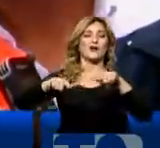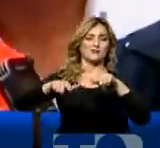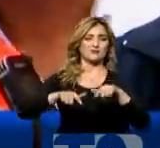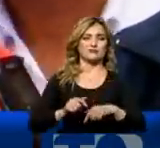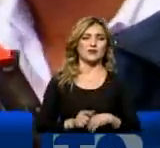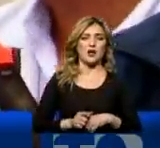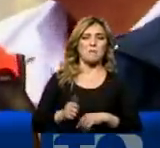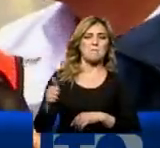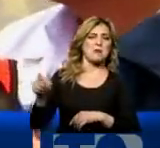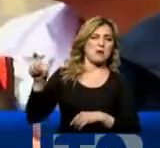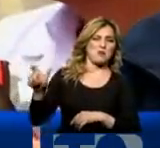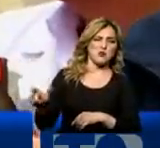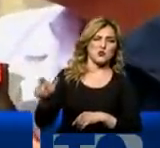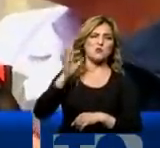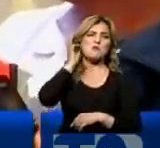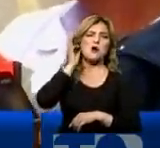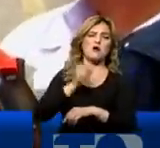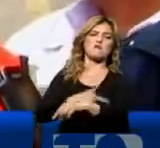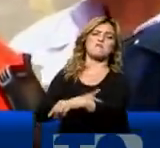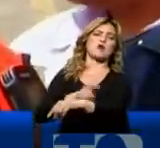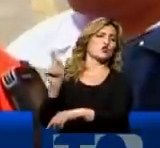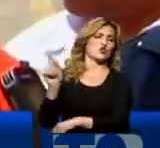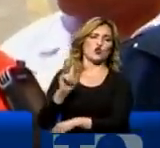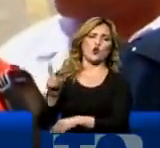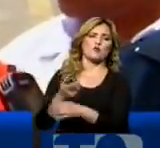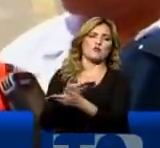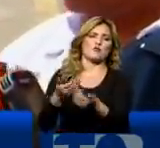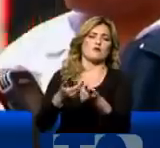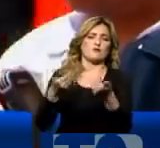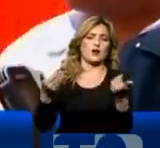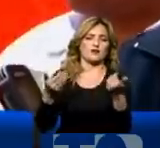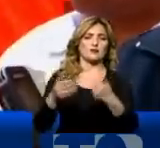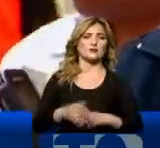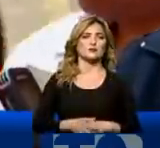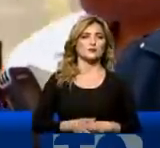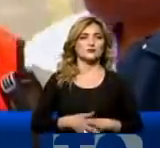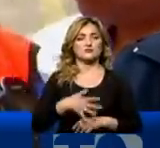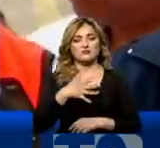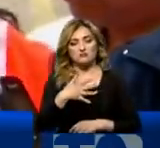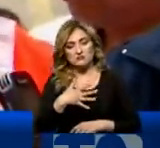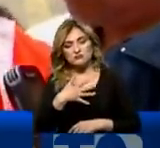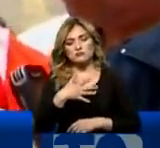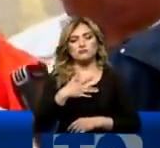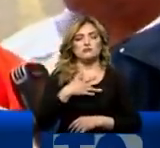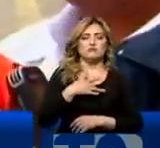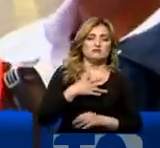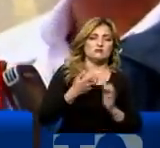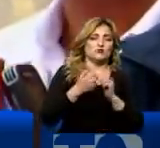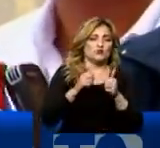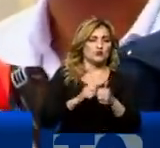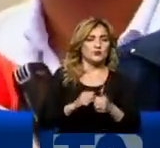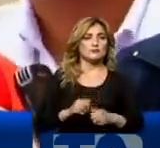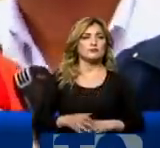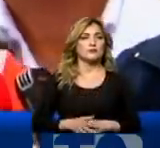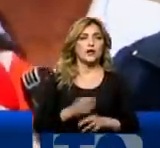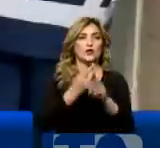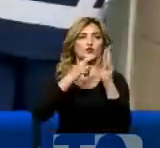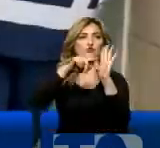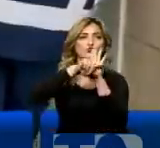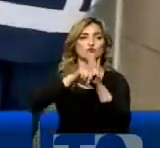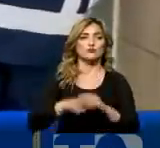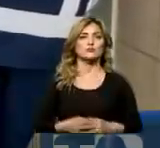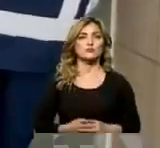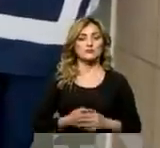y igual como presentó sintomatología respiratoria se le hizo la prueba. ¿Un caso ajeno y caso inclusivo? Un caso ajeno, sí, pero ya resultó negativo.